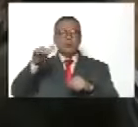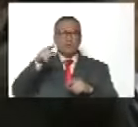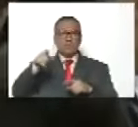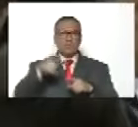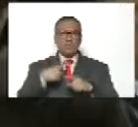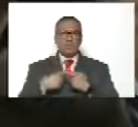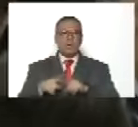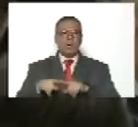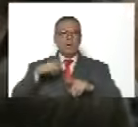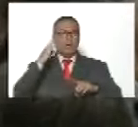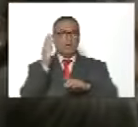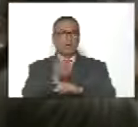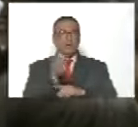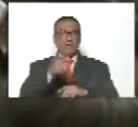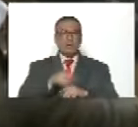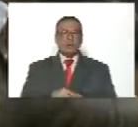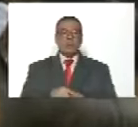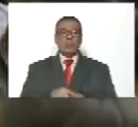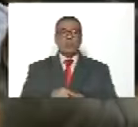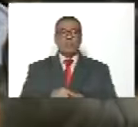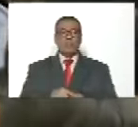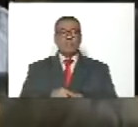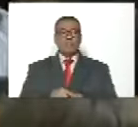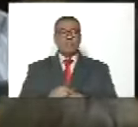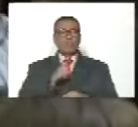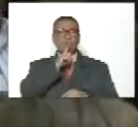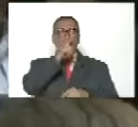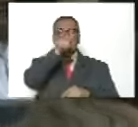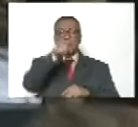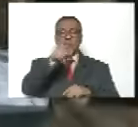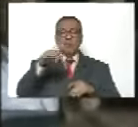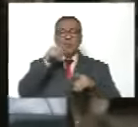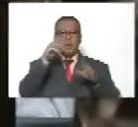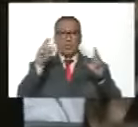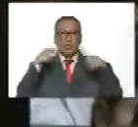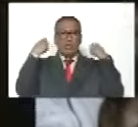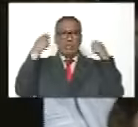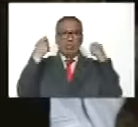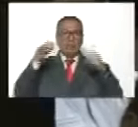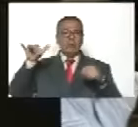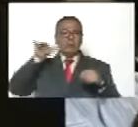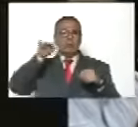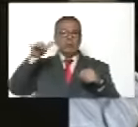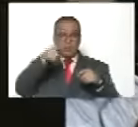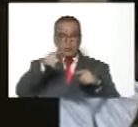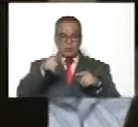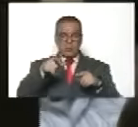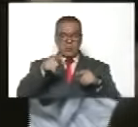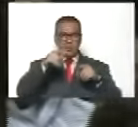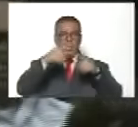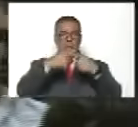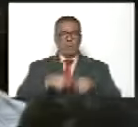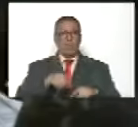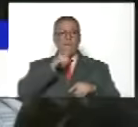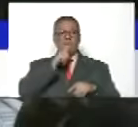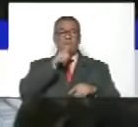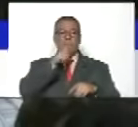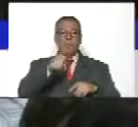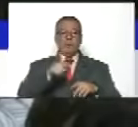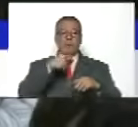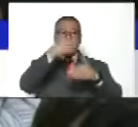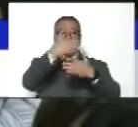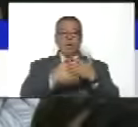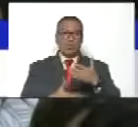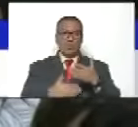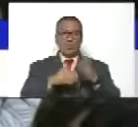contra la censura mediática, esta campaña de denuncia contra el algoritmo, el mal llamado algoritmo, que a través de